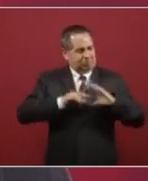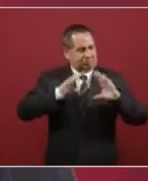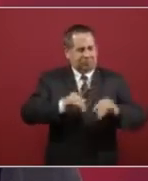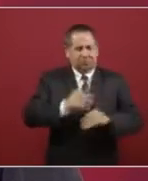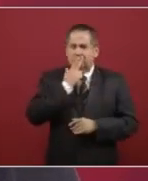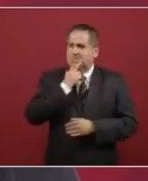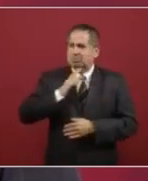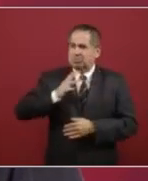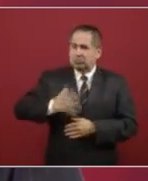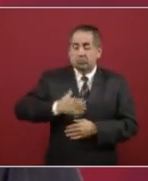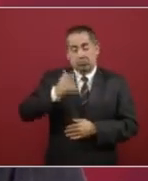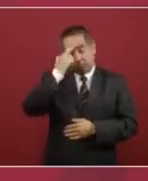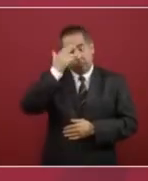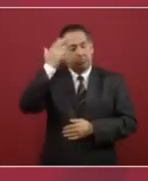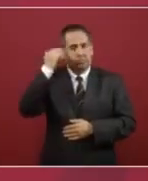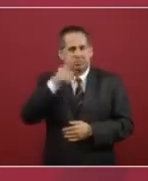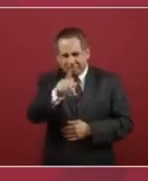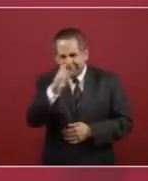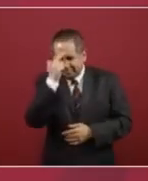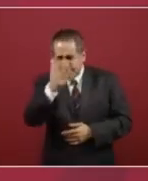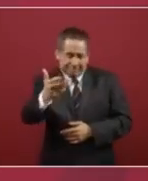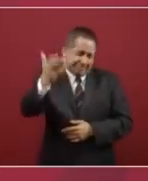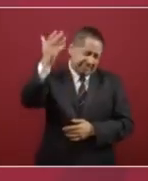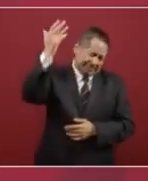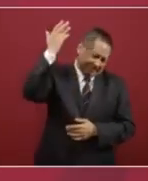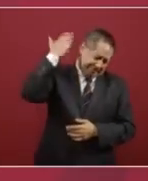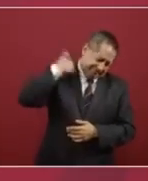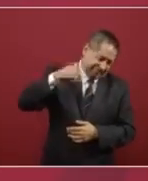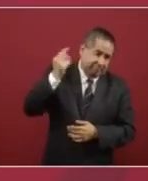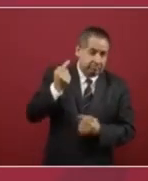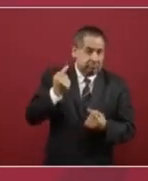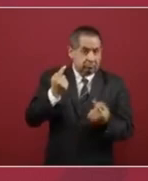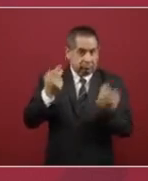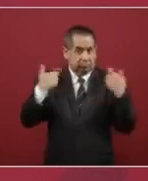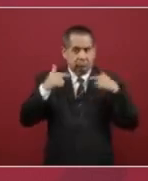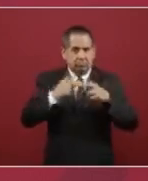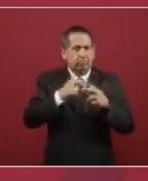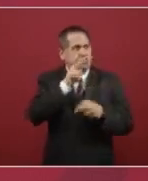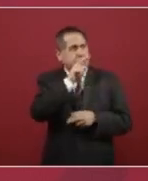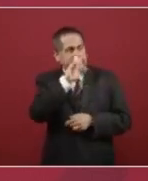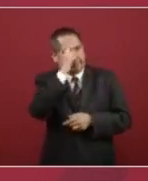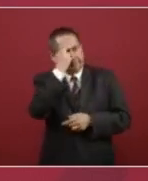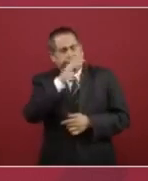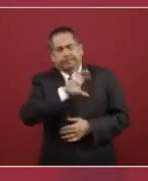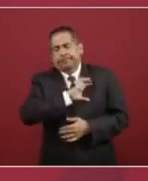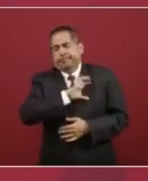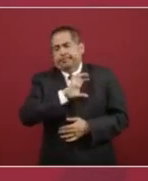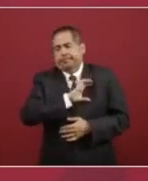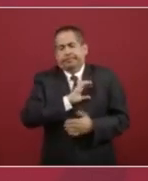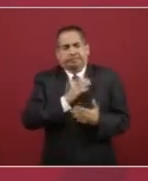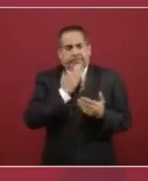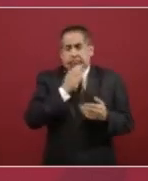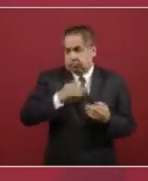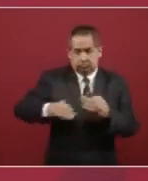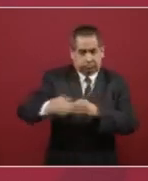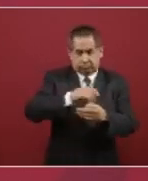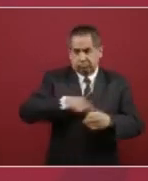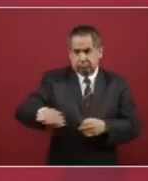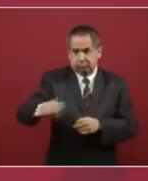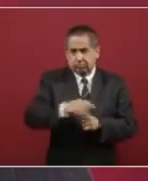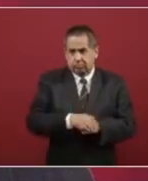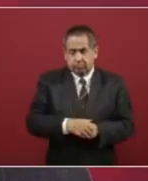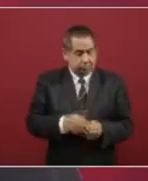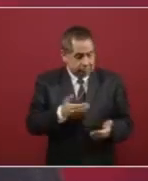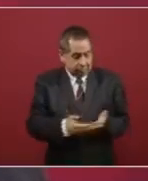sea, ¿quién no recuerda a nuestros maestros? Y con cariño, todos. No,